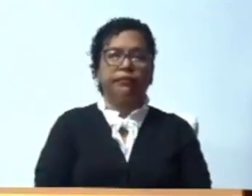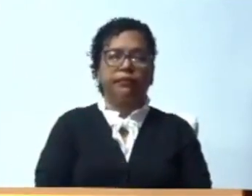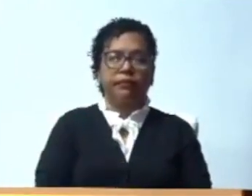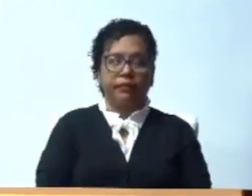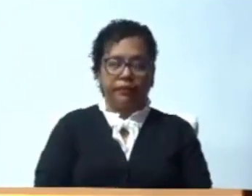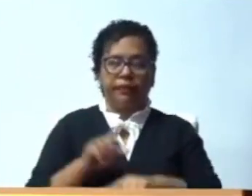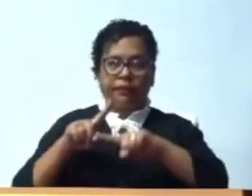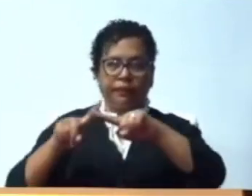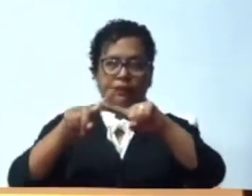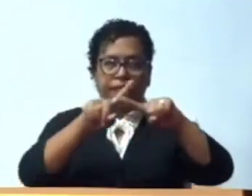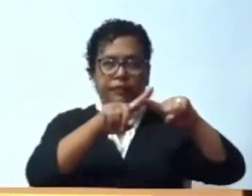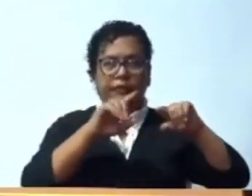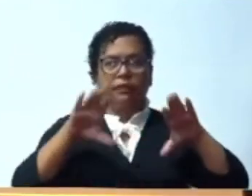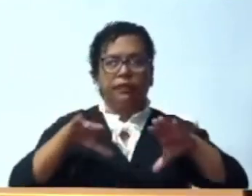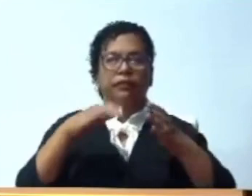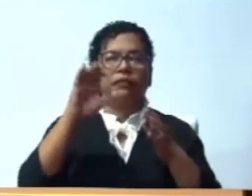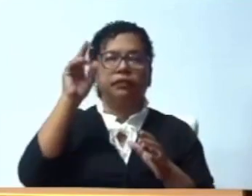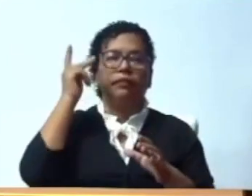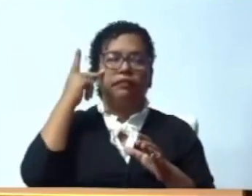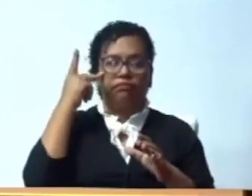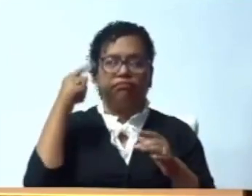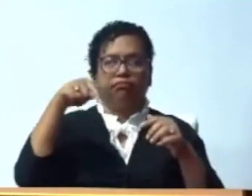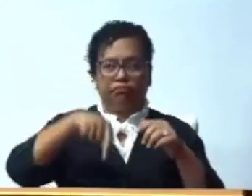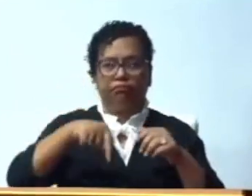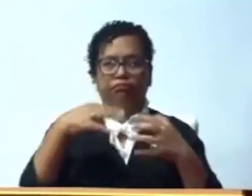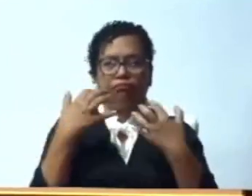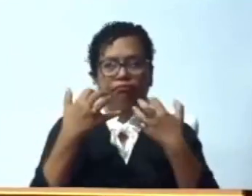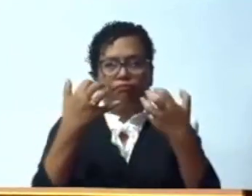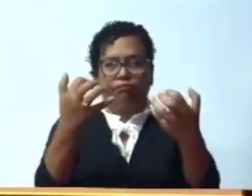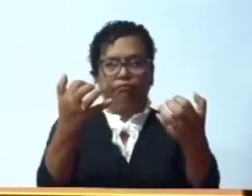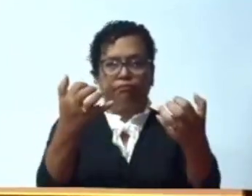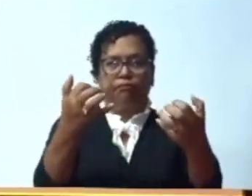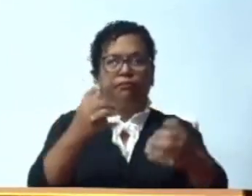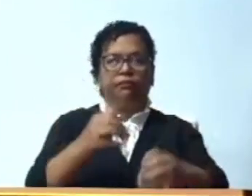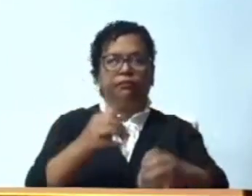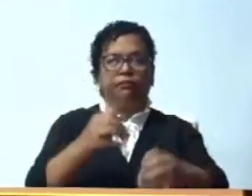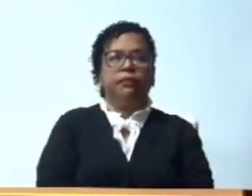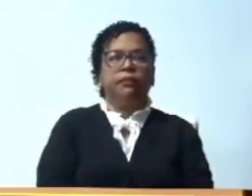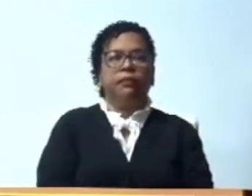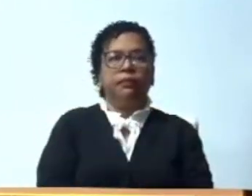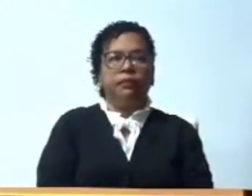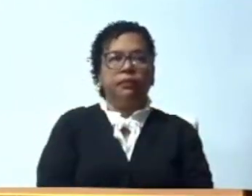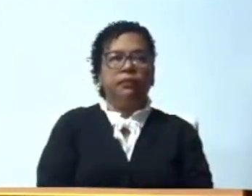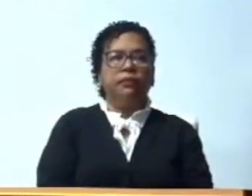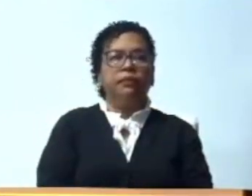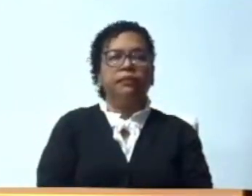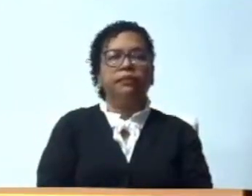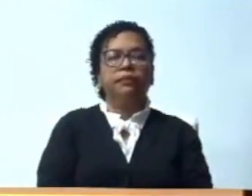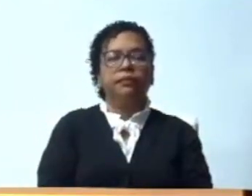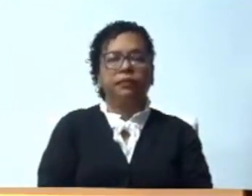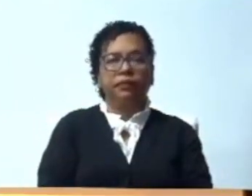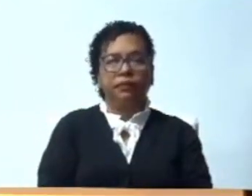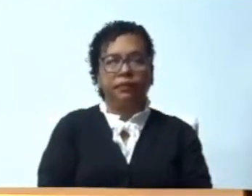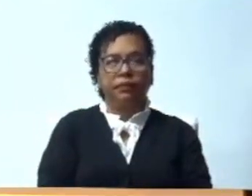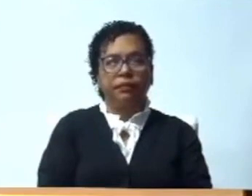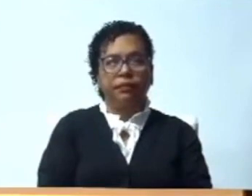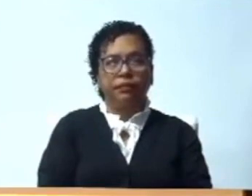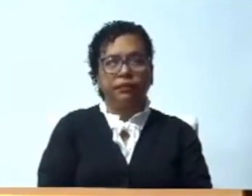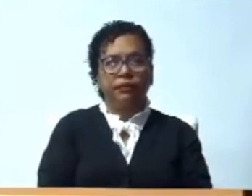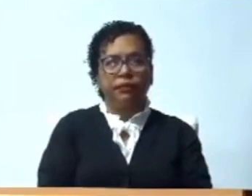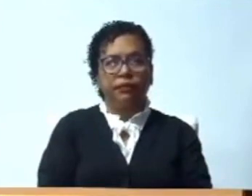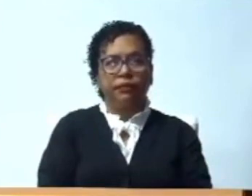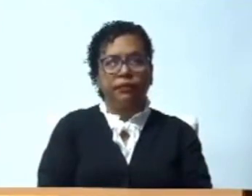las bancadas que se encuentran en este hemiciclo presidente lo